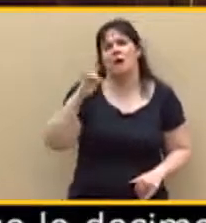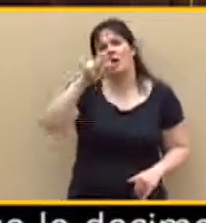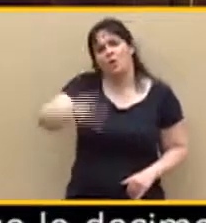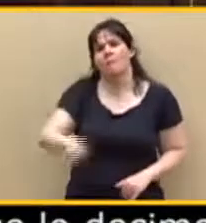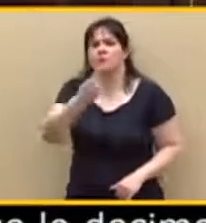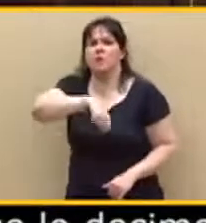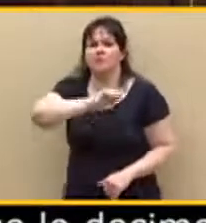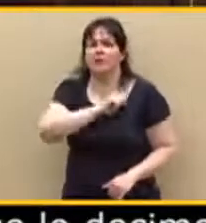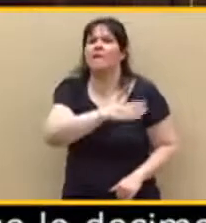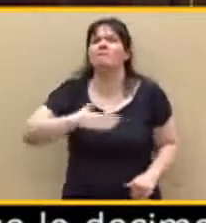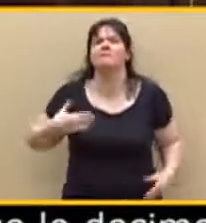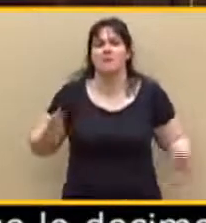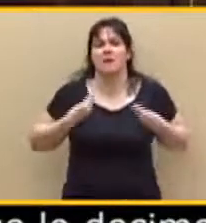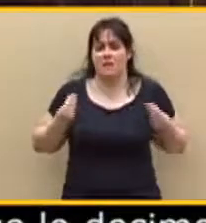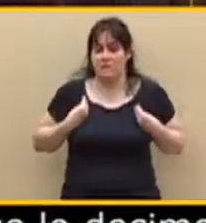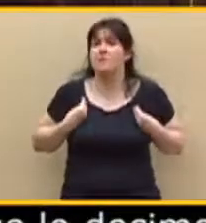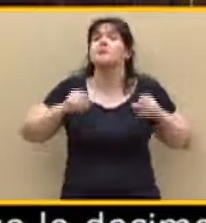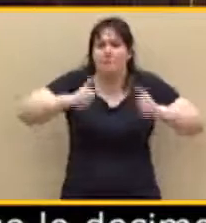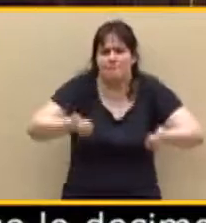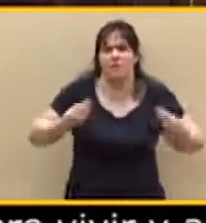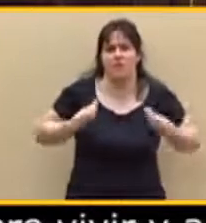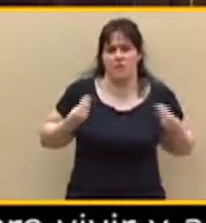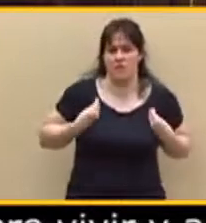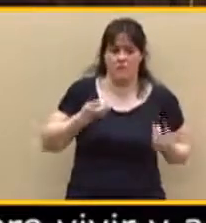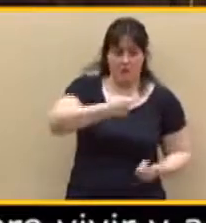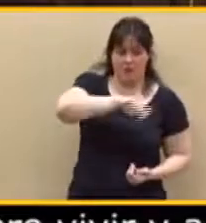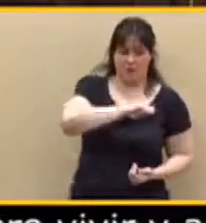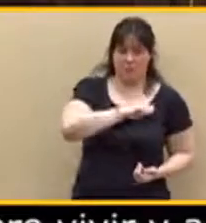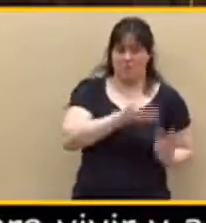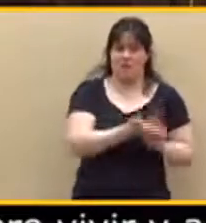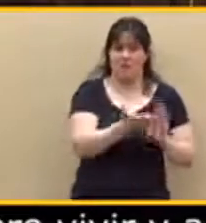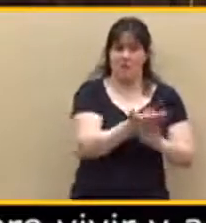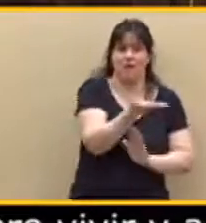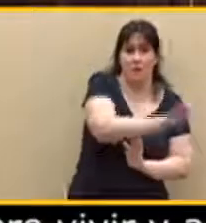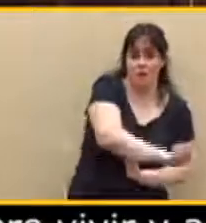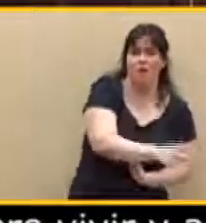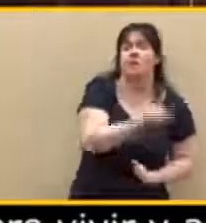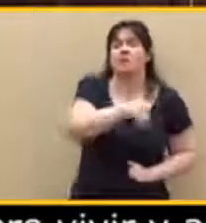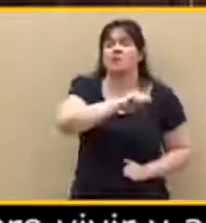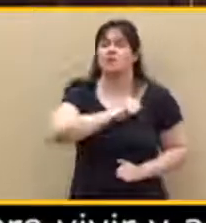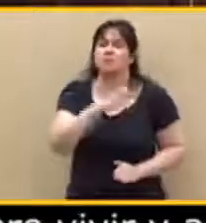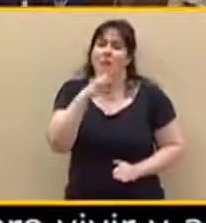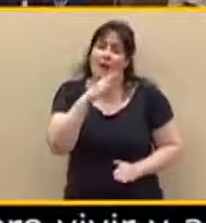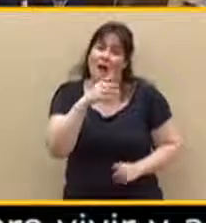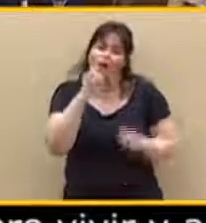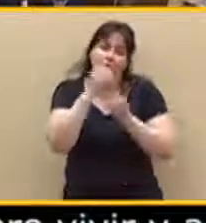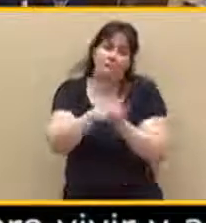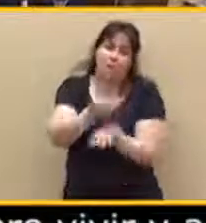vivir y a vivir empieza entre una España que muere y una España que bosteza. Sí se puede.